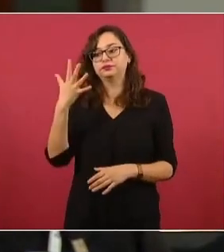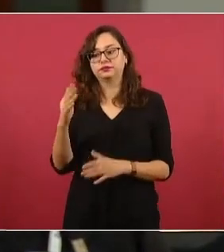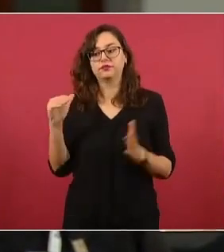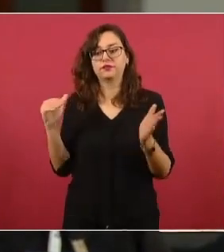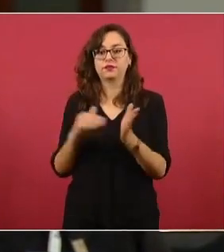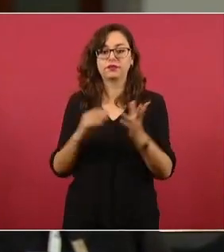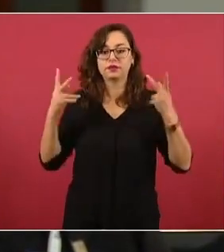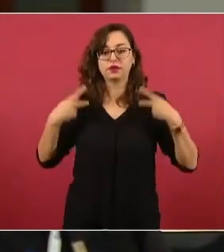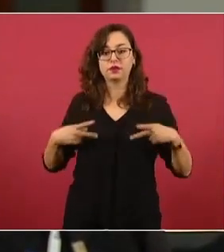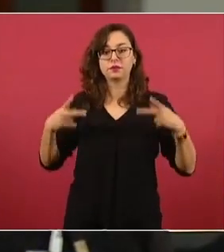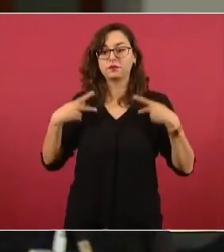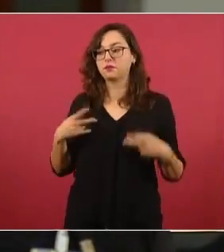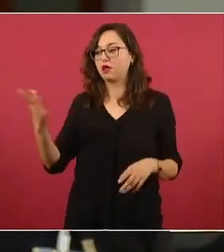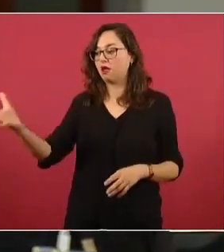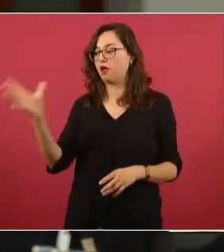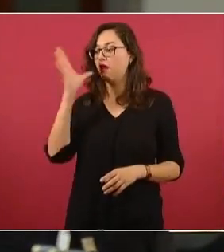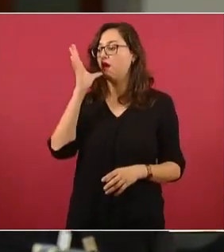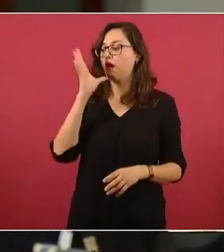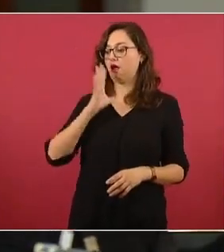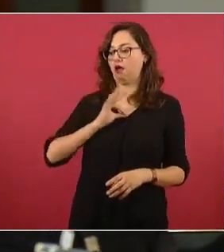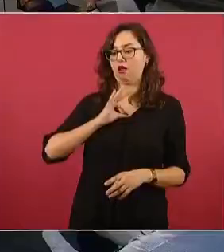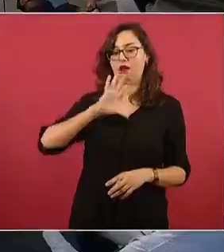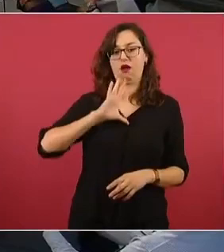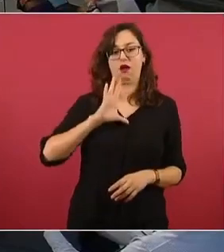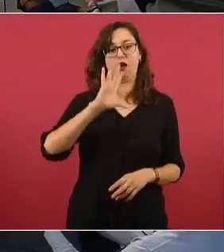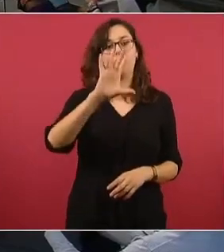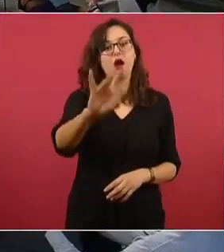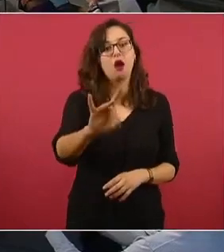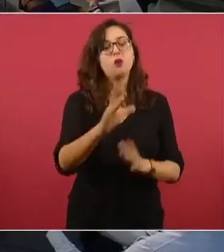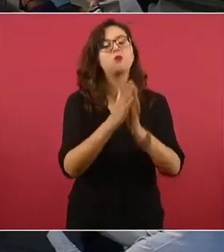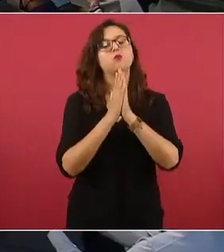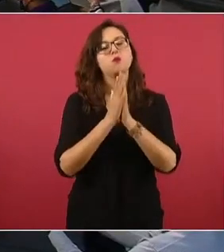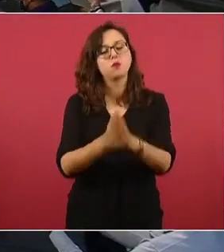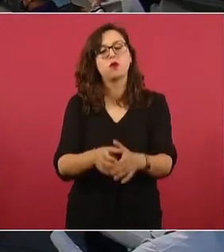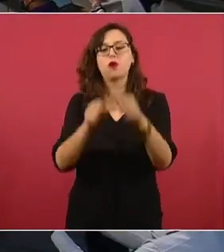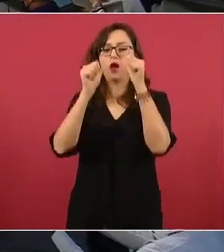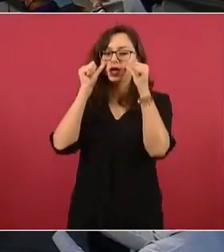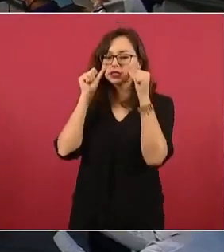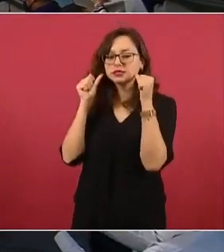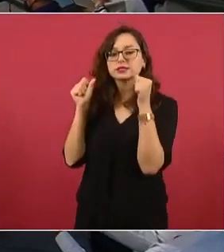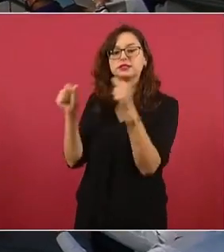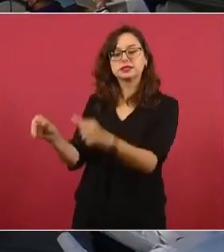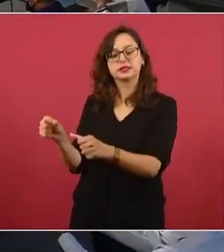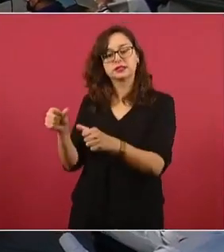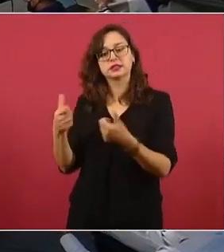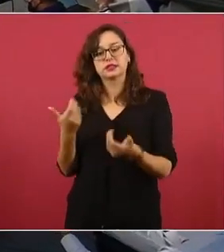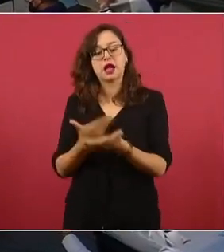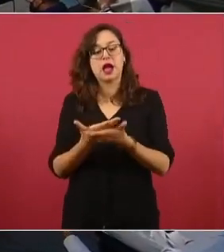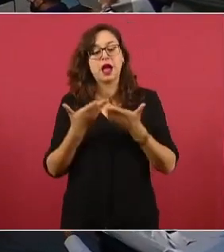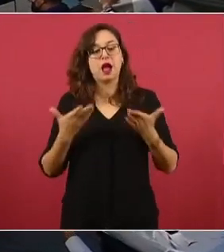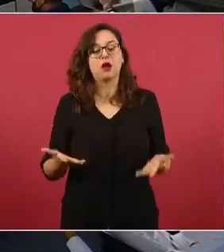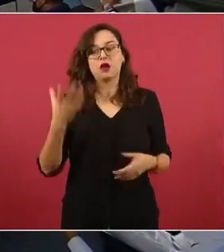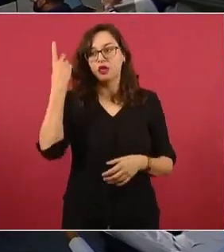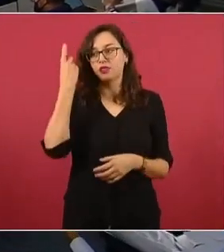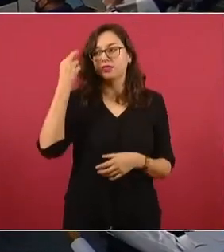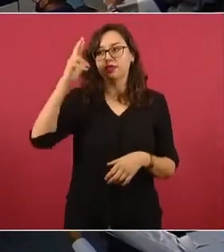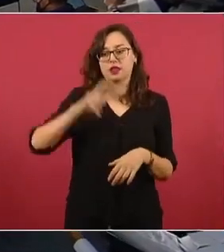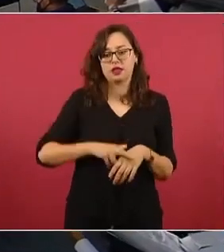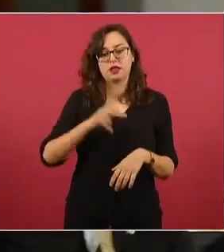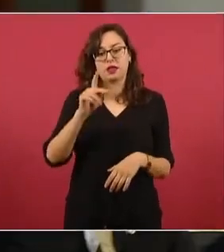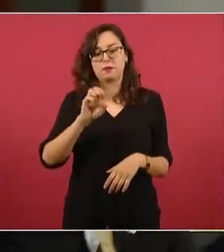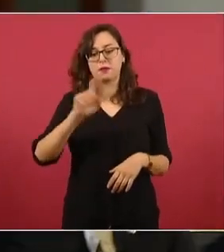le piden a través de mi voz que los atienda, porque el actual director de Pemex le